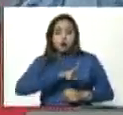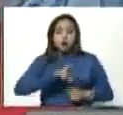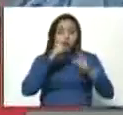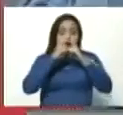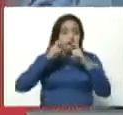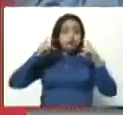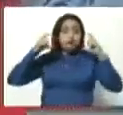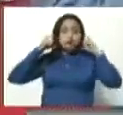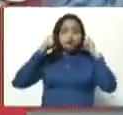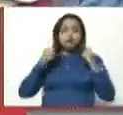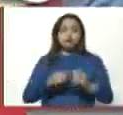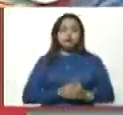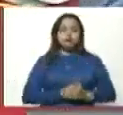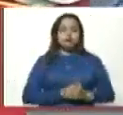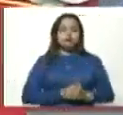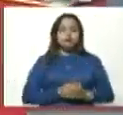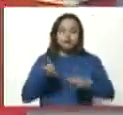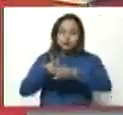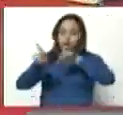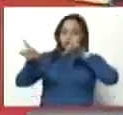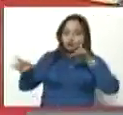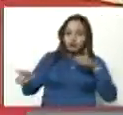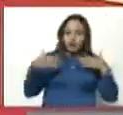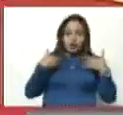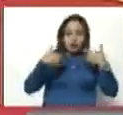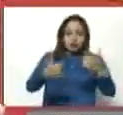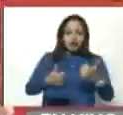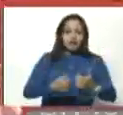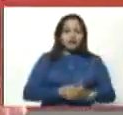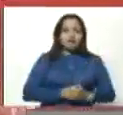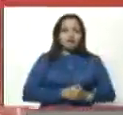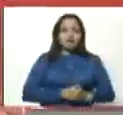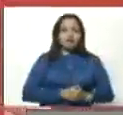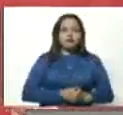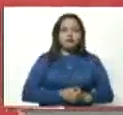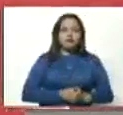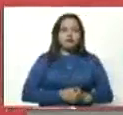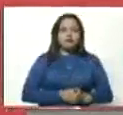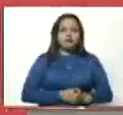mascarilla, tapabocas, el distanciamiento saludable, pero también